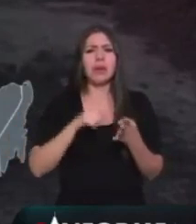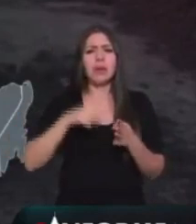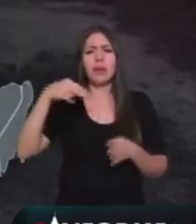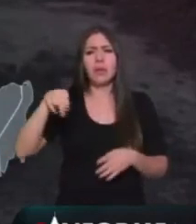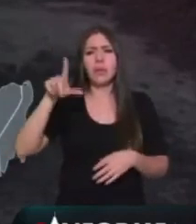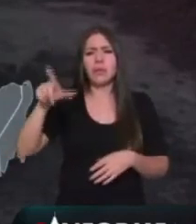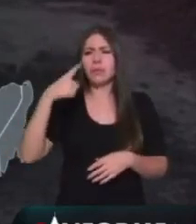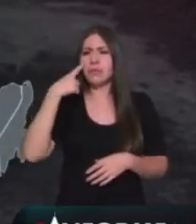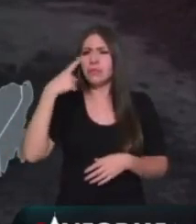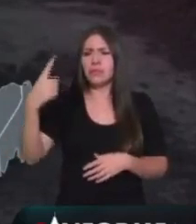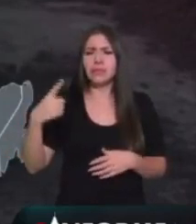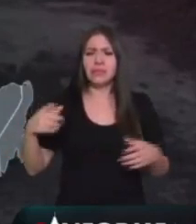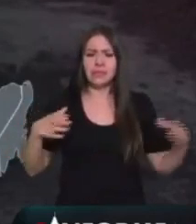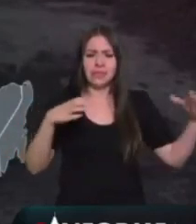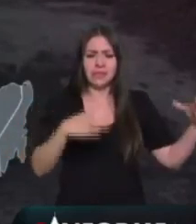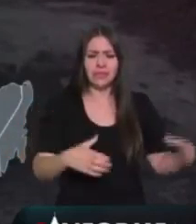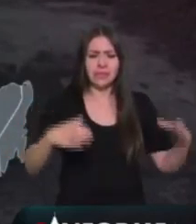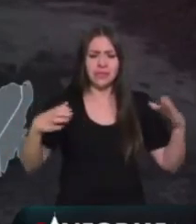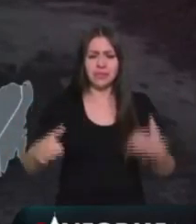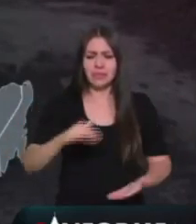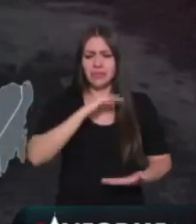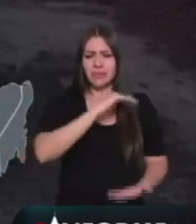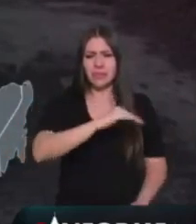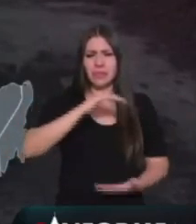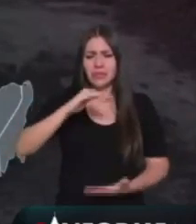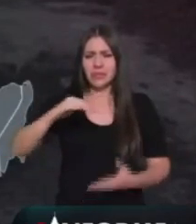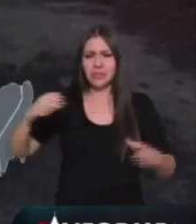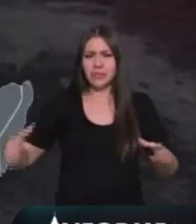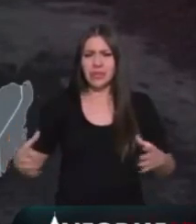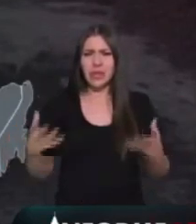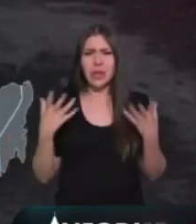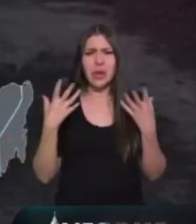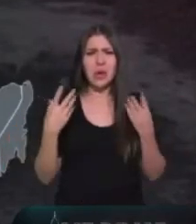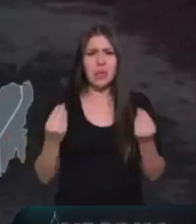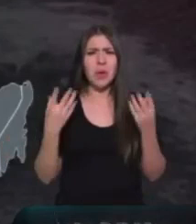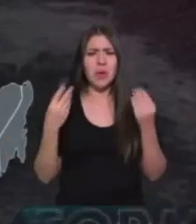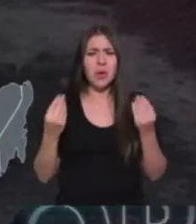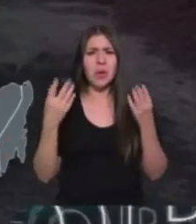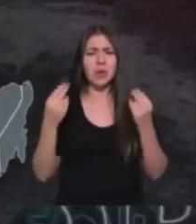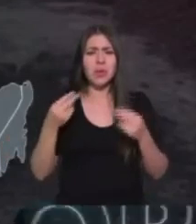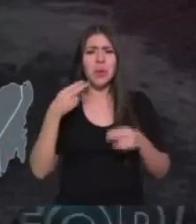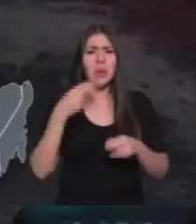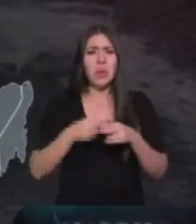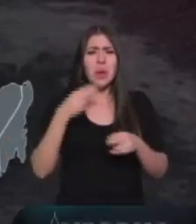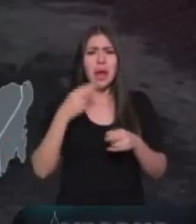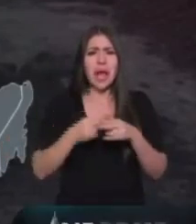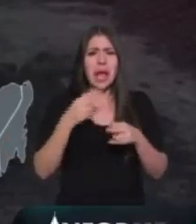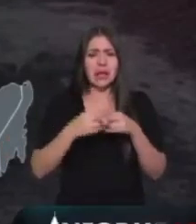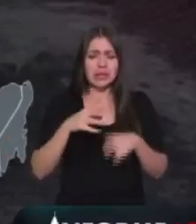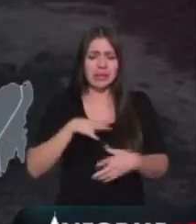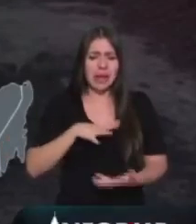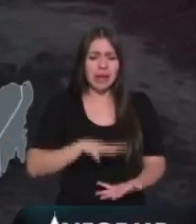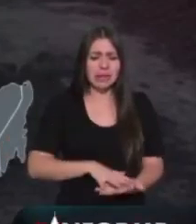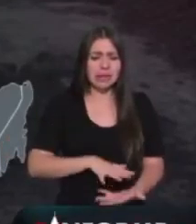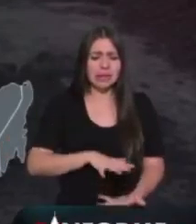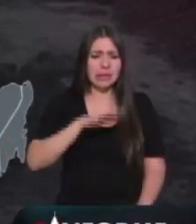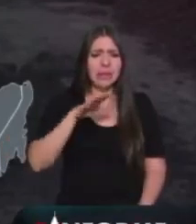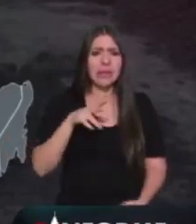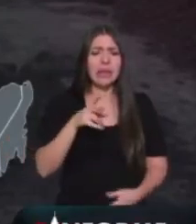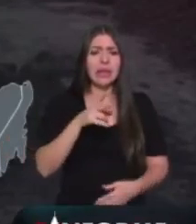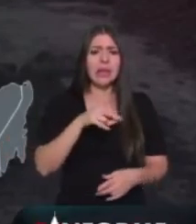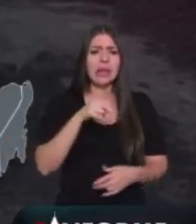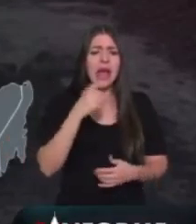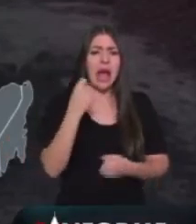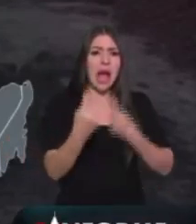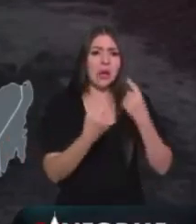pozos y tambos con miles de fragmentos de huesos dañados por el fuego y por el ácido. Al ser entrevistada sobre el tema, la